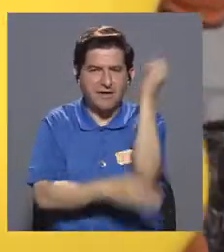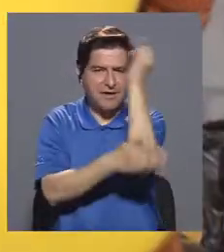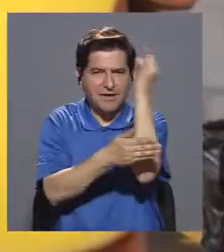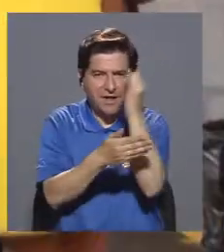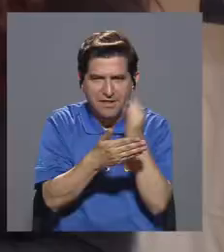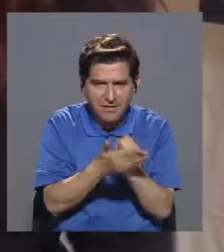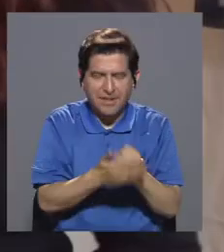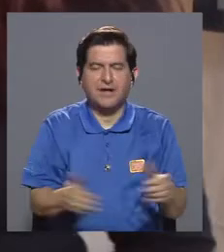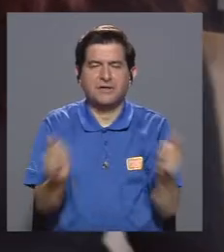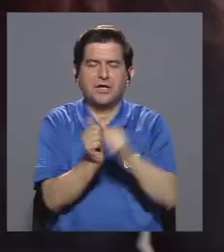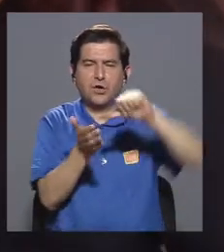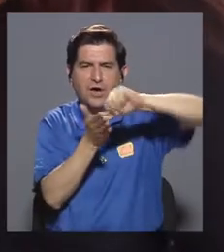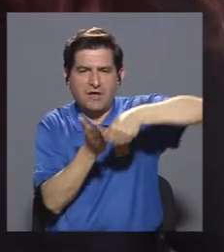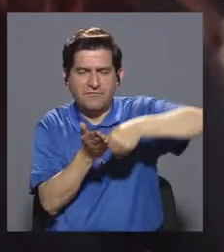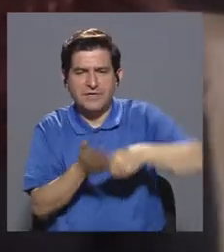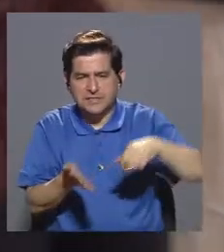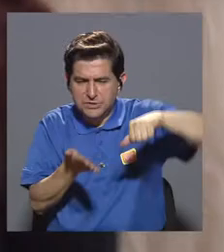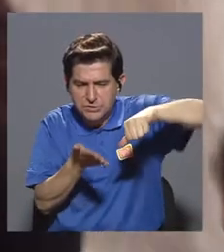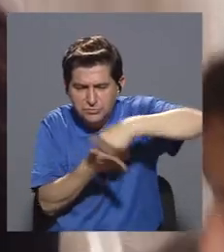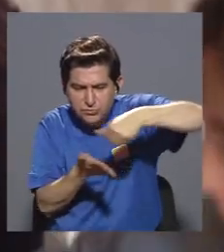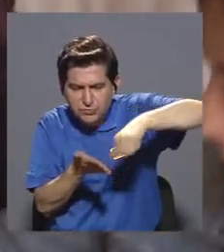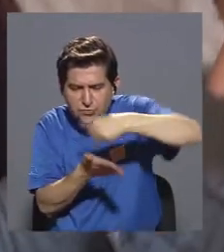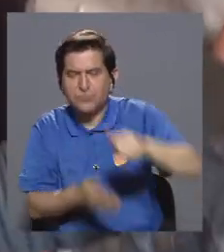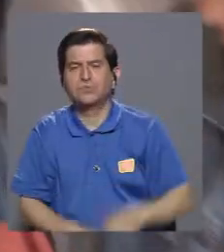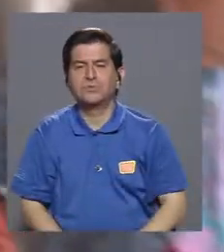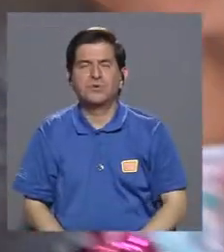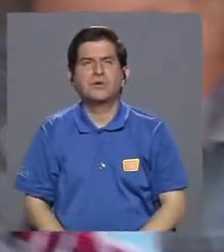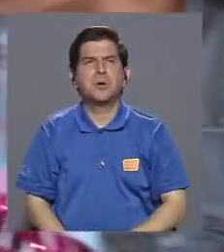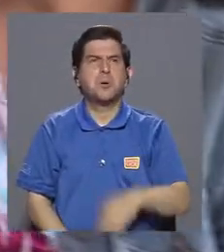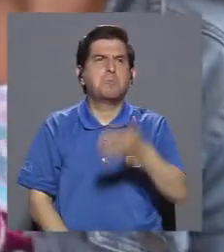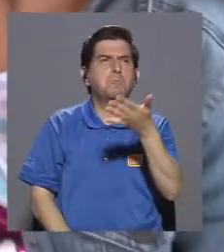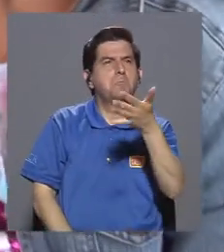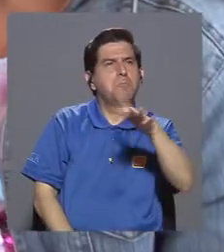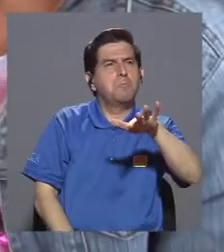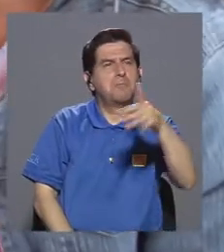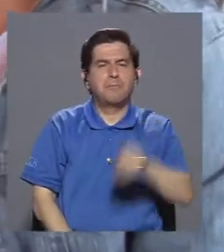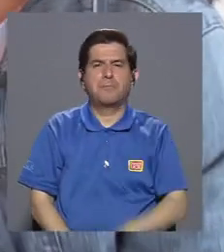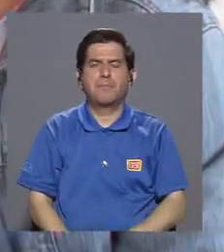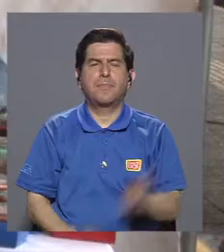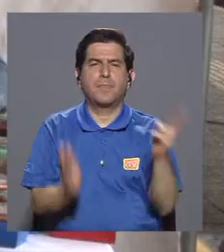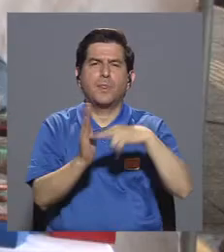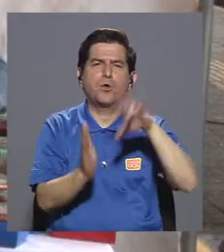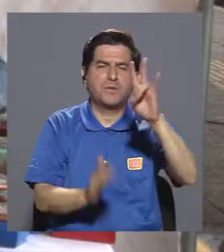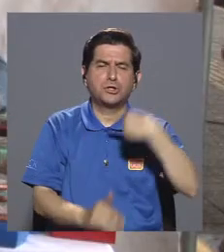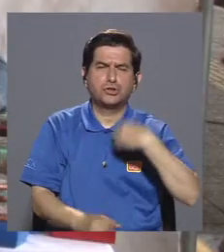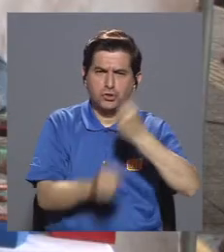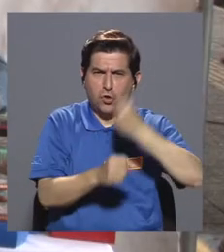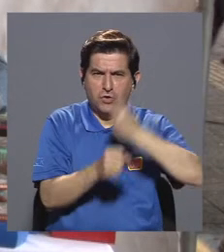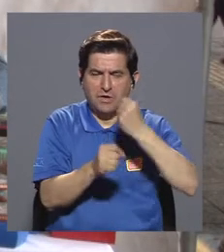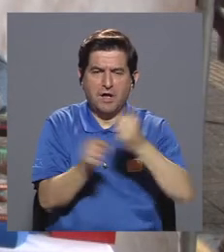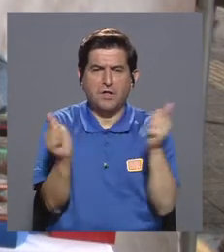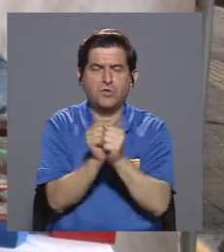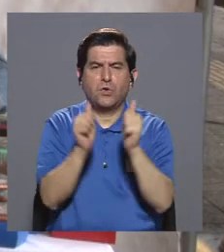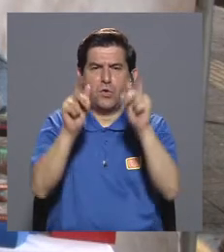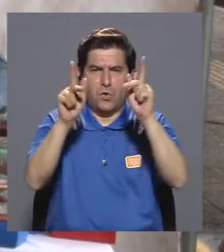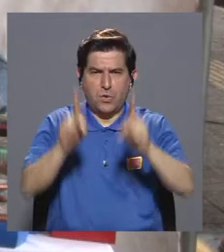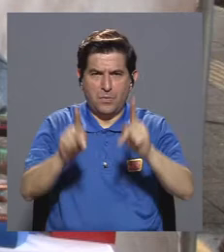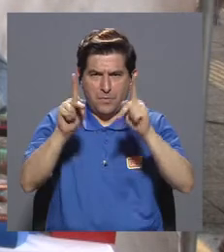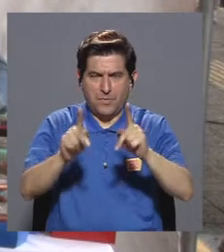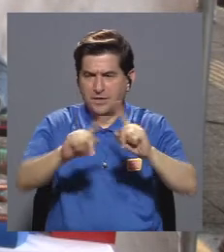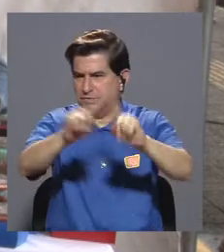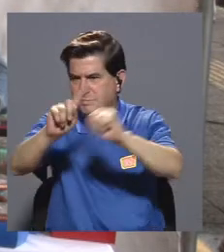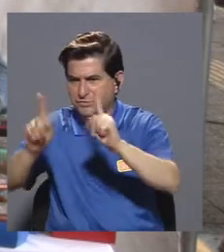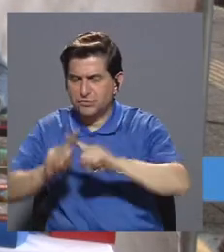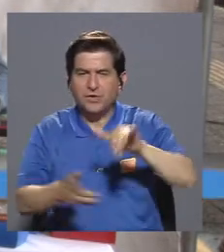Artes Plásticas con énfasis en grabado. Desde hace aproximadamente 2007 vengo trabajando con